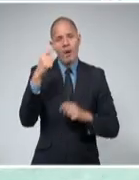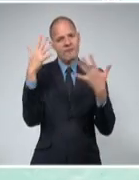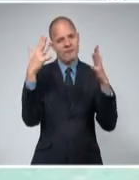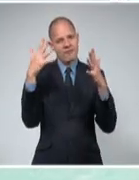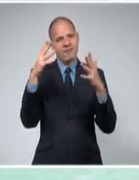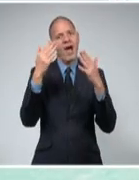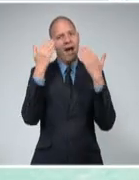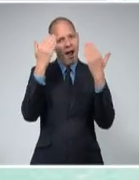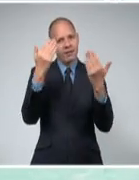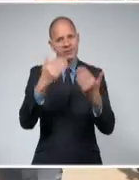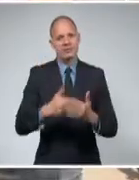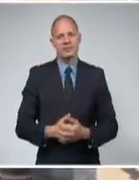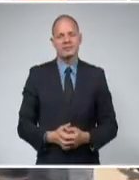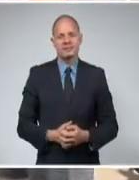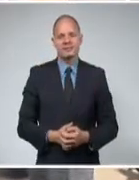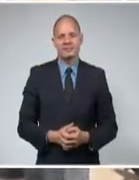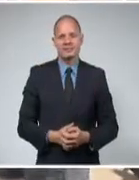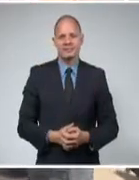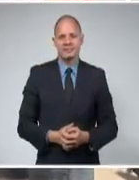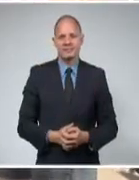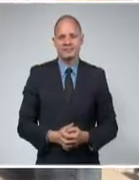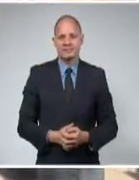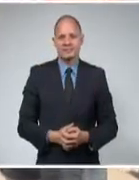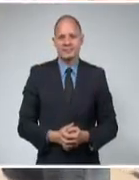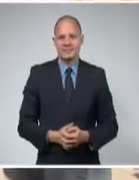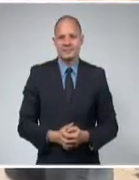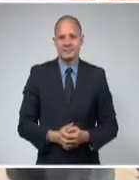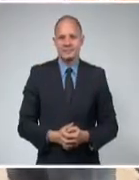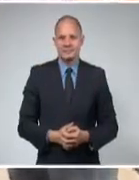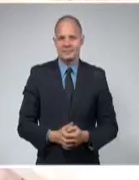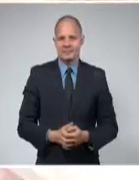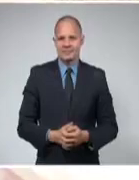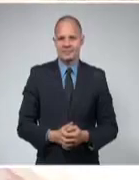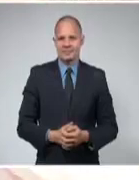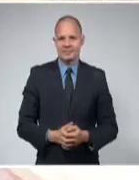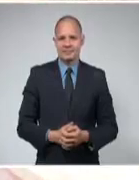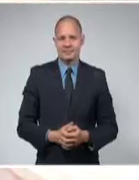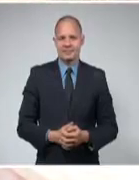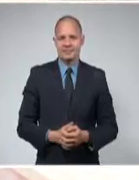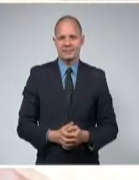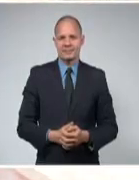En Santiago de Cuba, Esperanza Castellanos Cabreja, Sistema Informativo de la Televisión Cubana.